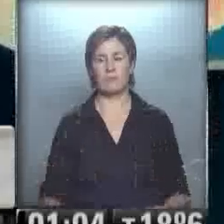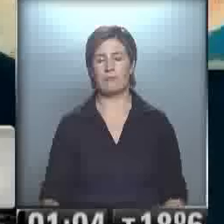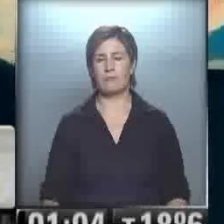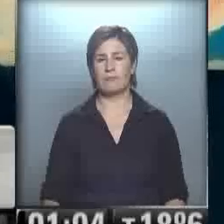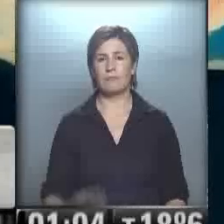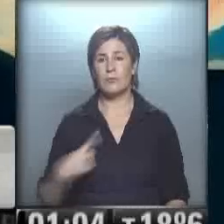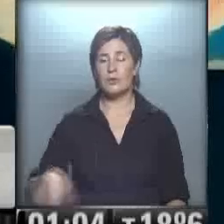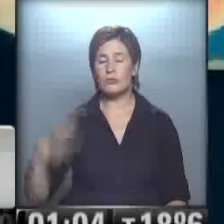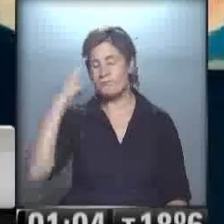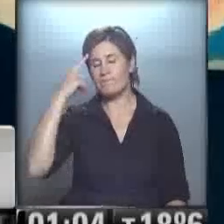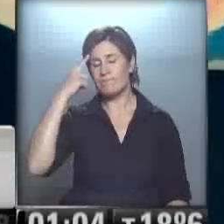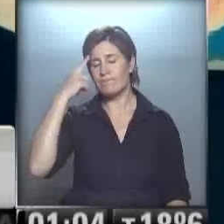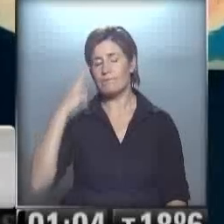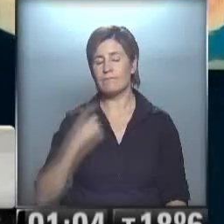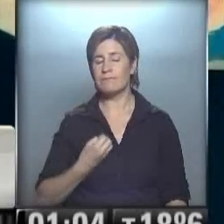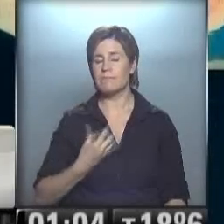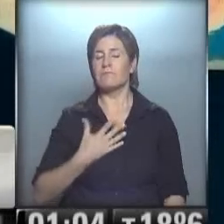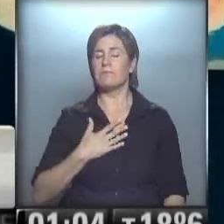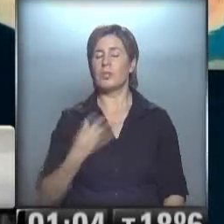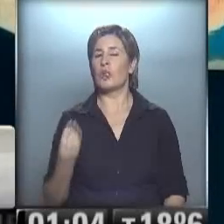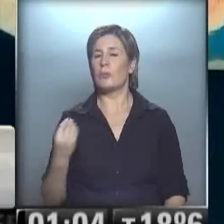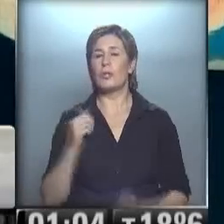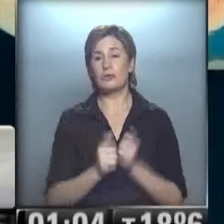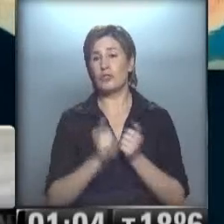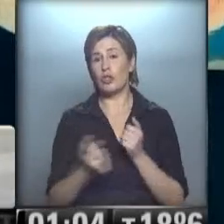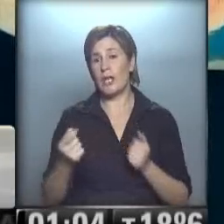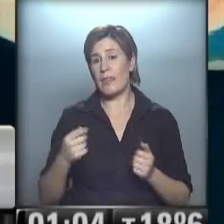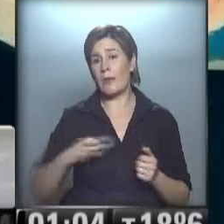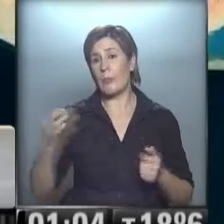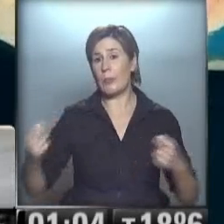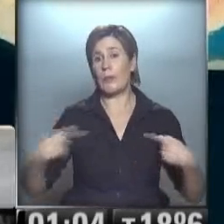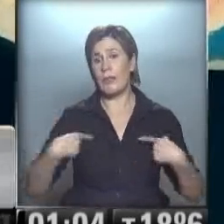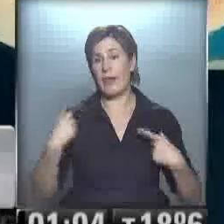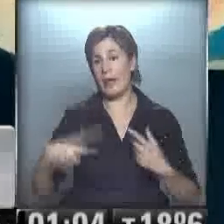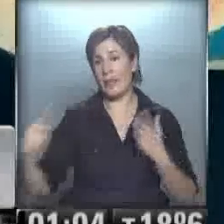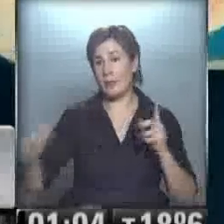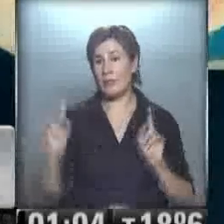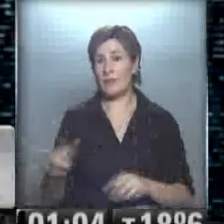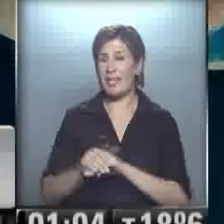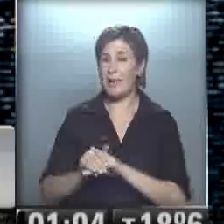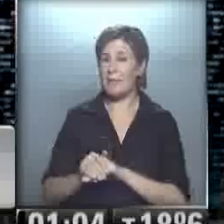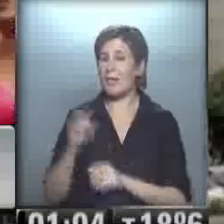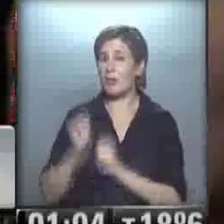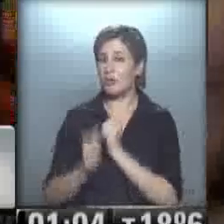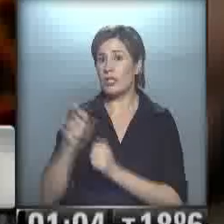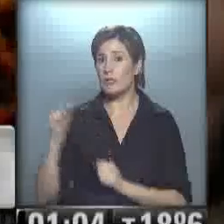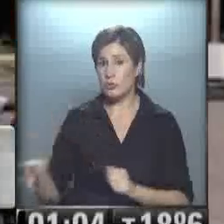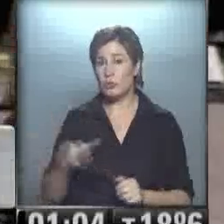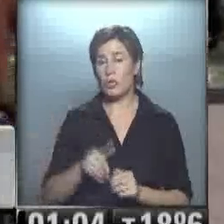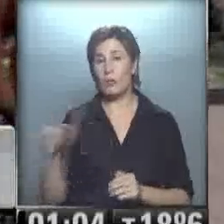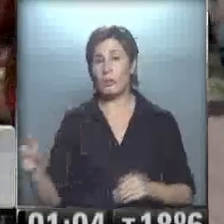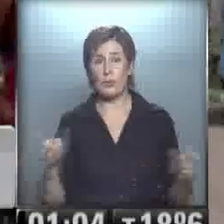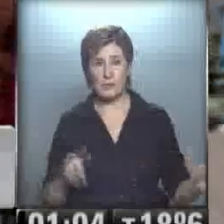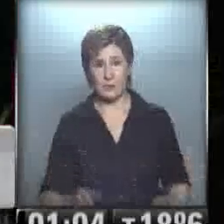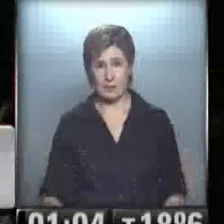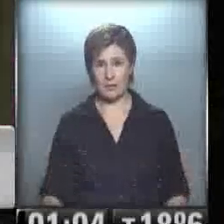inspiramos básicamente en las historias que tenemos nosotros, en las historias que nos pasan nuestros amigos, nuestros vecinos. Ganar el concurso